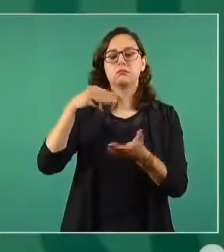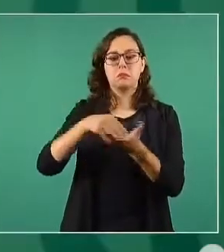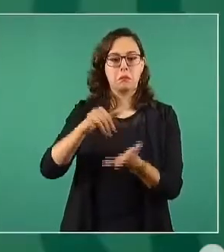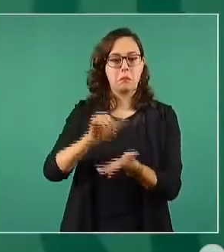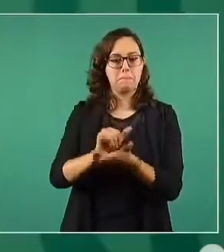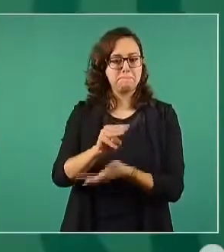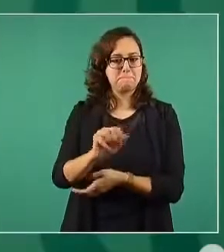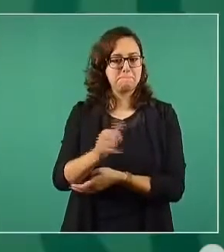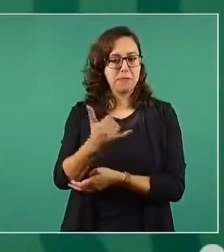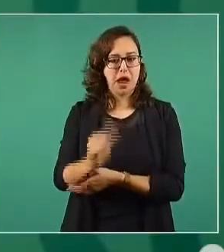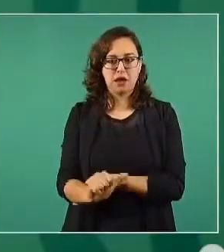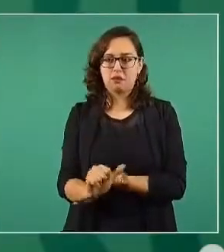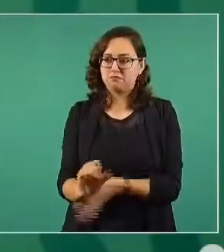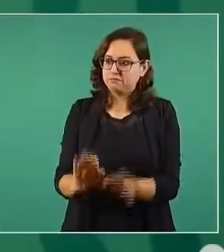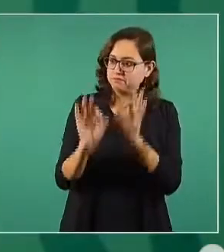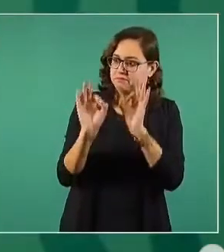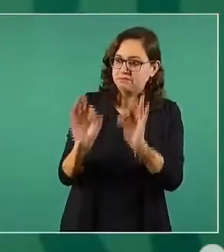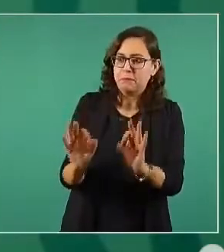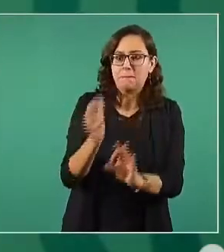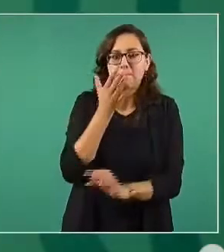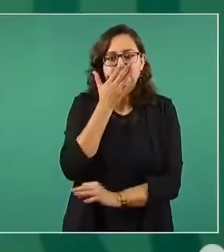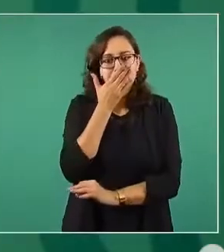gobiernen los